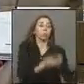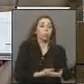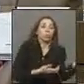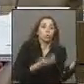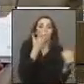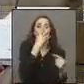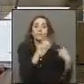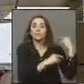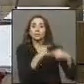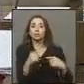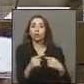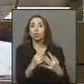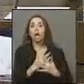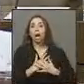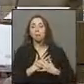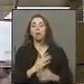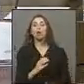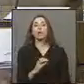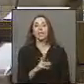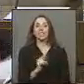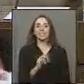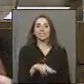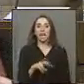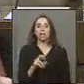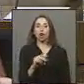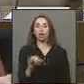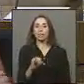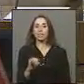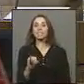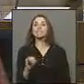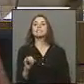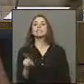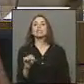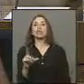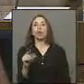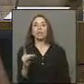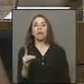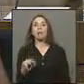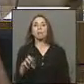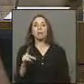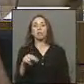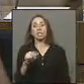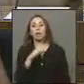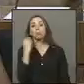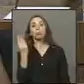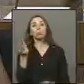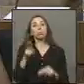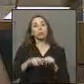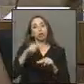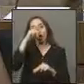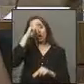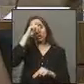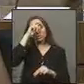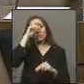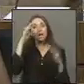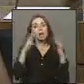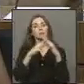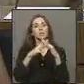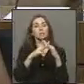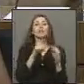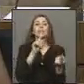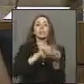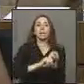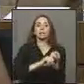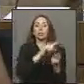estamos hablando de Cristiano Ortiz y Soledad Medina. Se casaron en el Hospital Militar luego de que ella fuese diagnosticada con una extraña